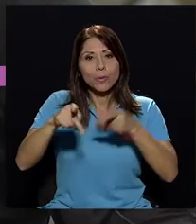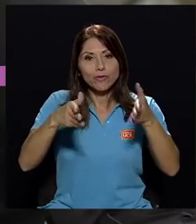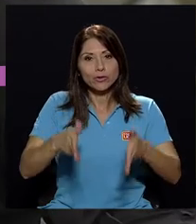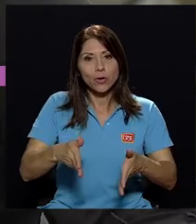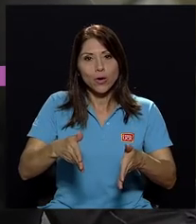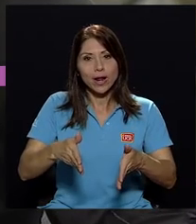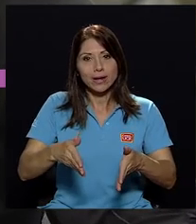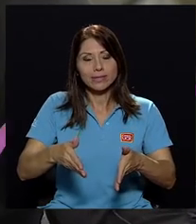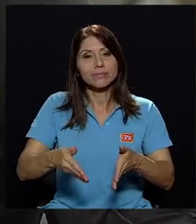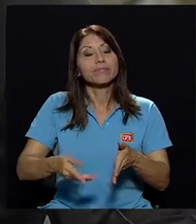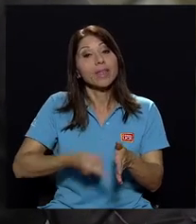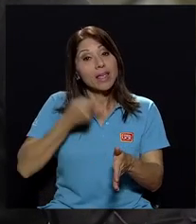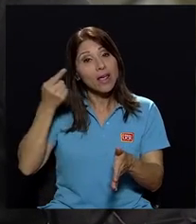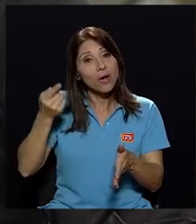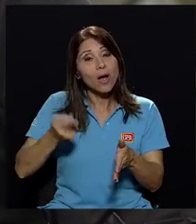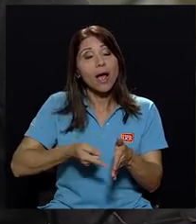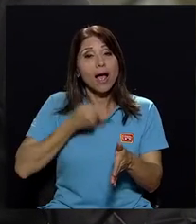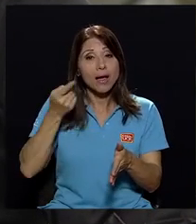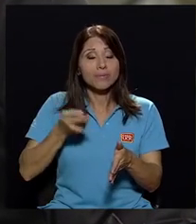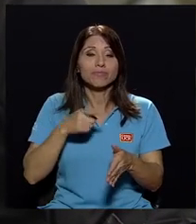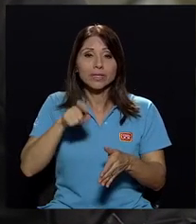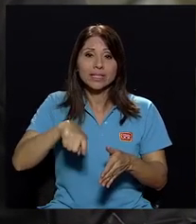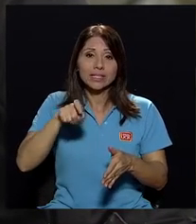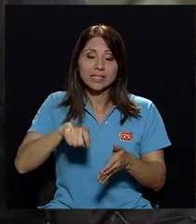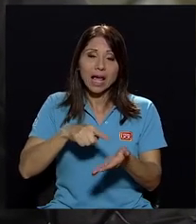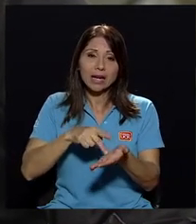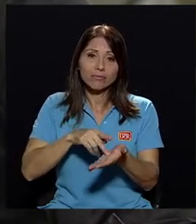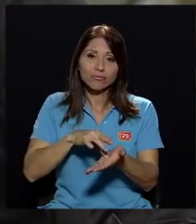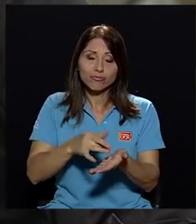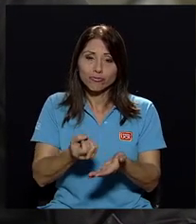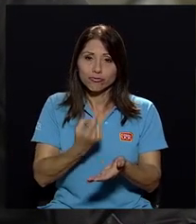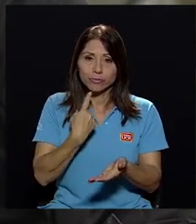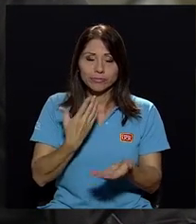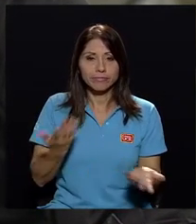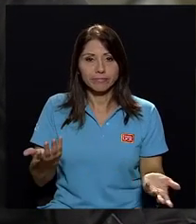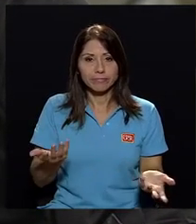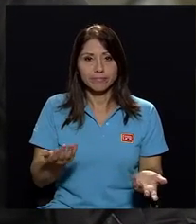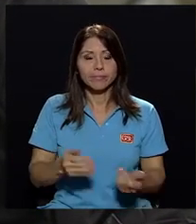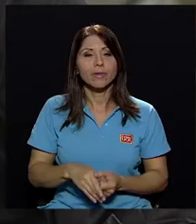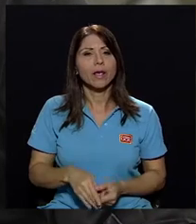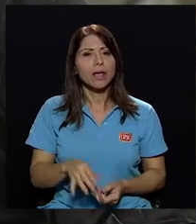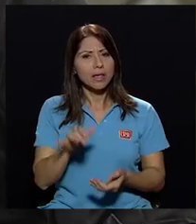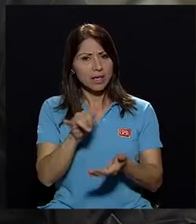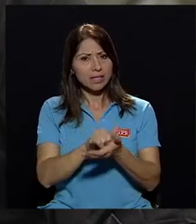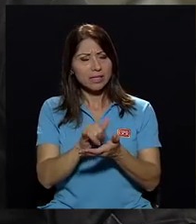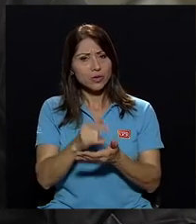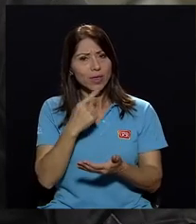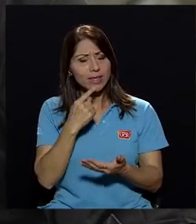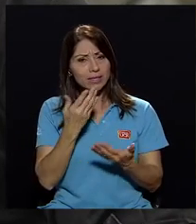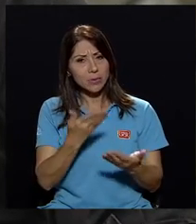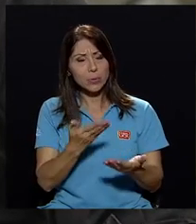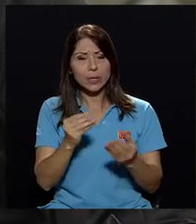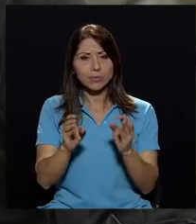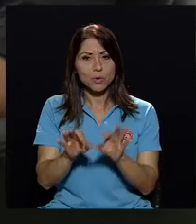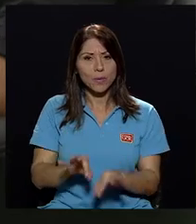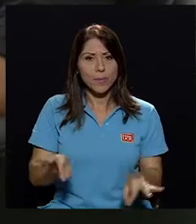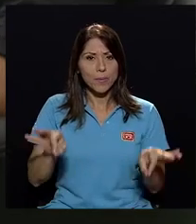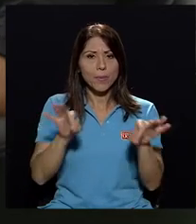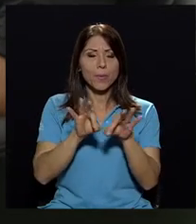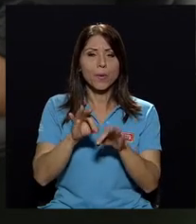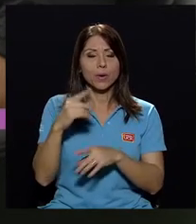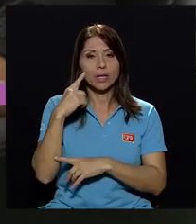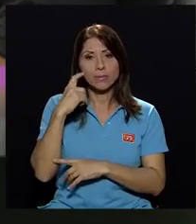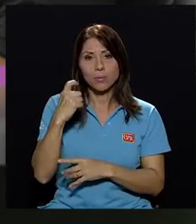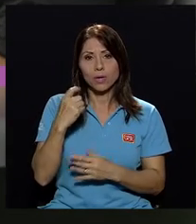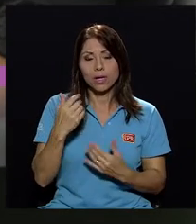profesionales y en ocasiones sí vamos a necesitar el tratamiento farmacológico. Es que esto que dice Fabiola es muy